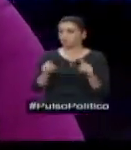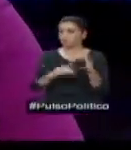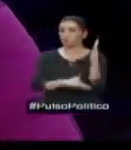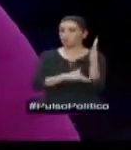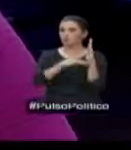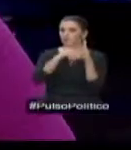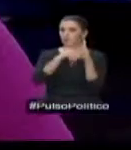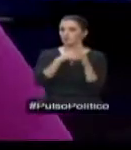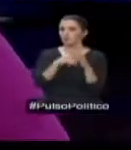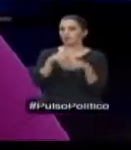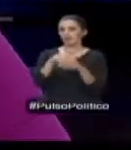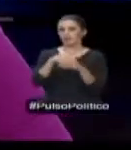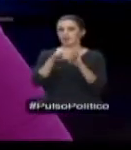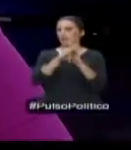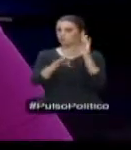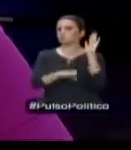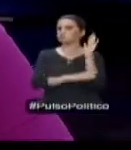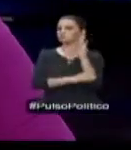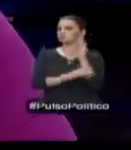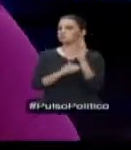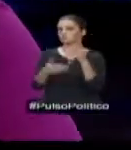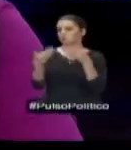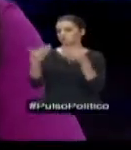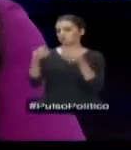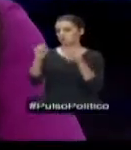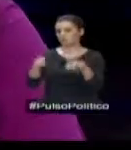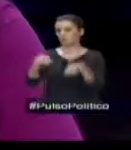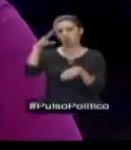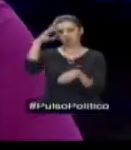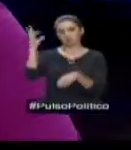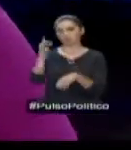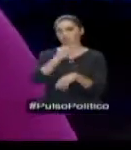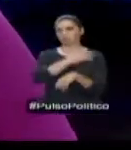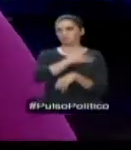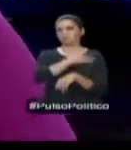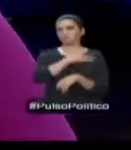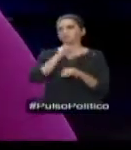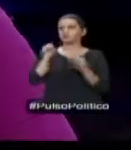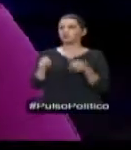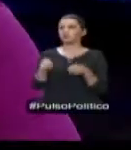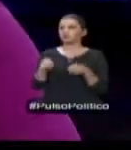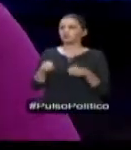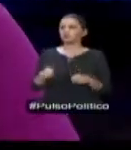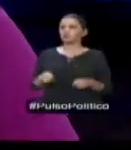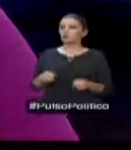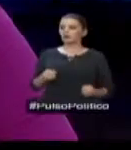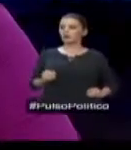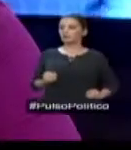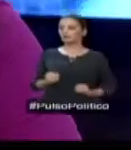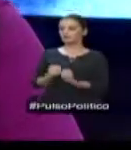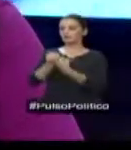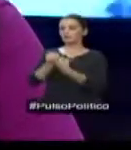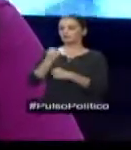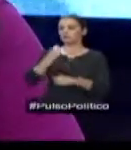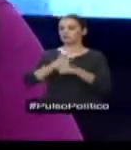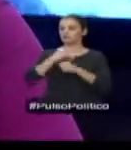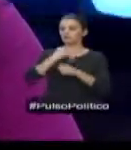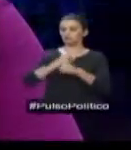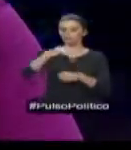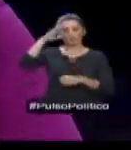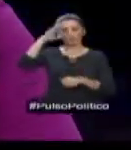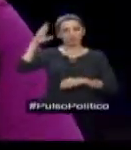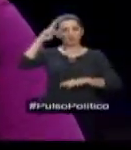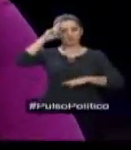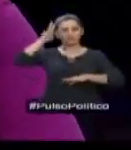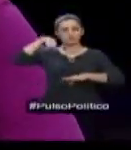a un rango constitucional la posibilidad de que las fuerzas armadas los militares puedan respaldar puedan apoyar la tarea